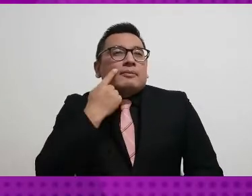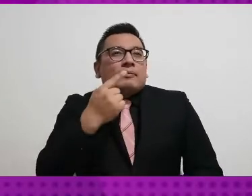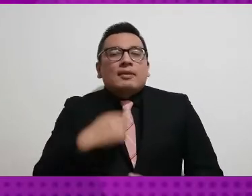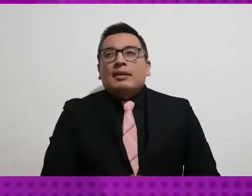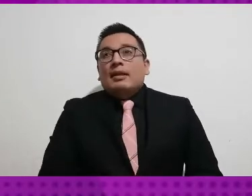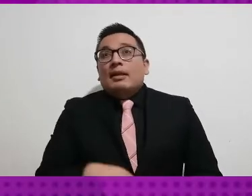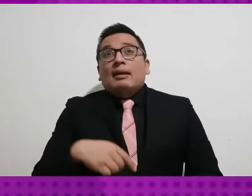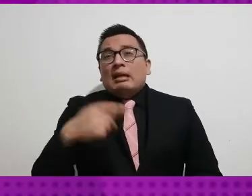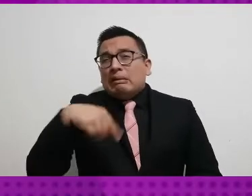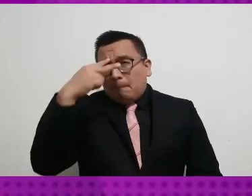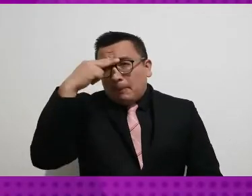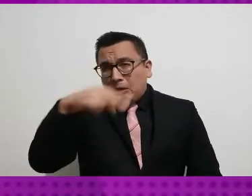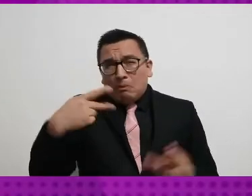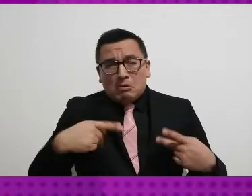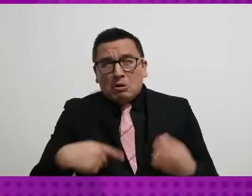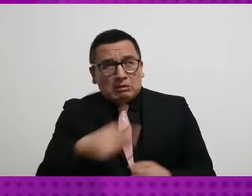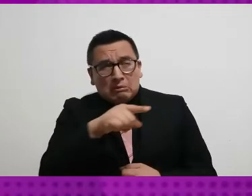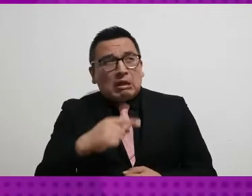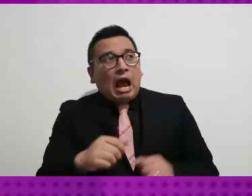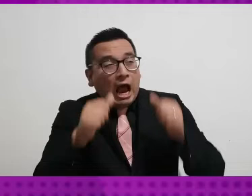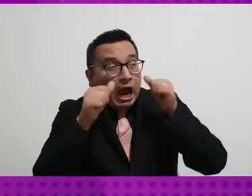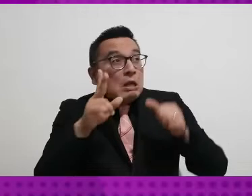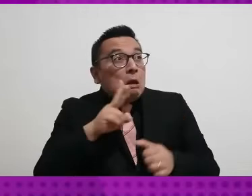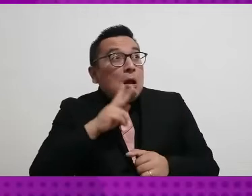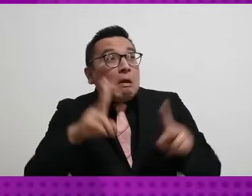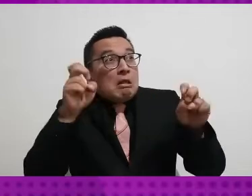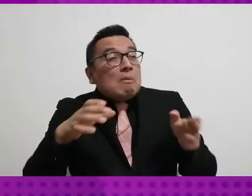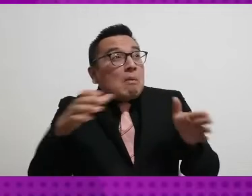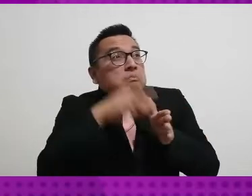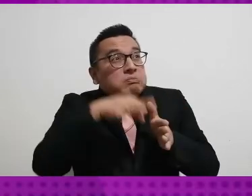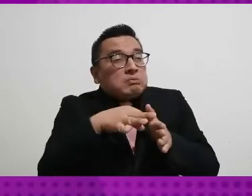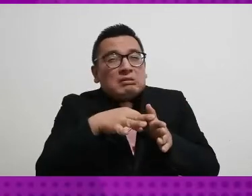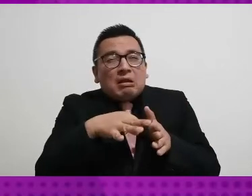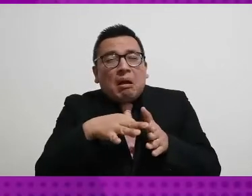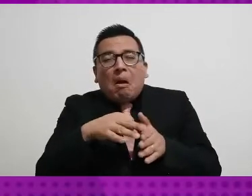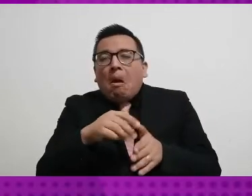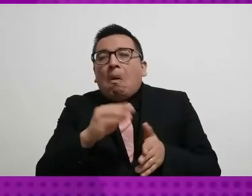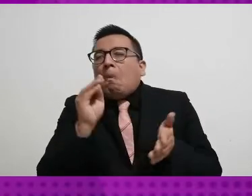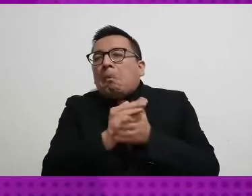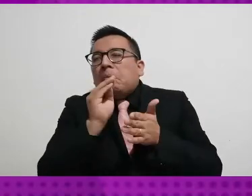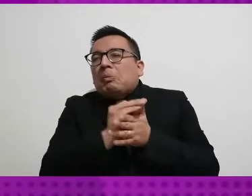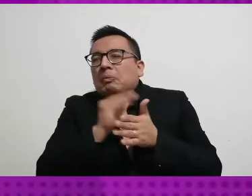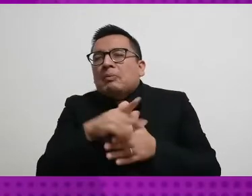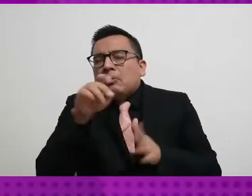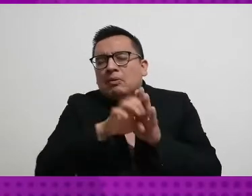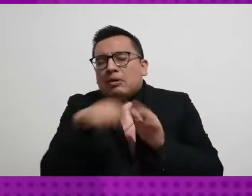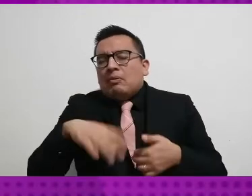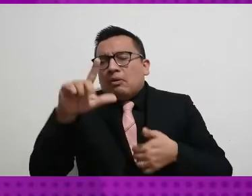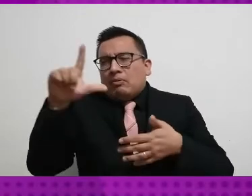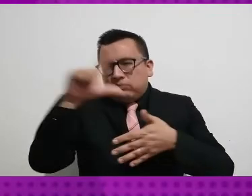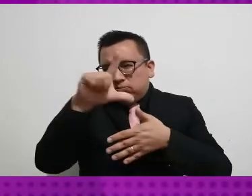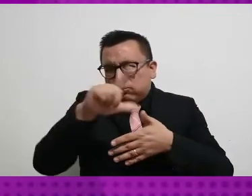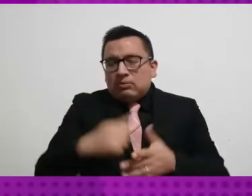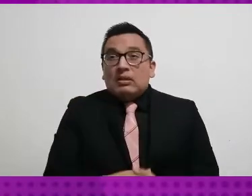tierra. Pareciera que en México nadie le pone atención, pero de verdad, si uno voltea a Latinoamérica, tuve la oportunidad por ahí en alguna ocasión de hacer una estancia